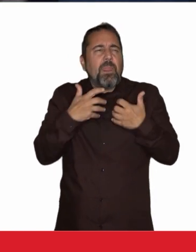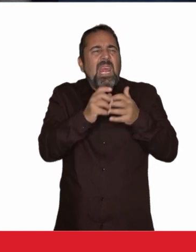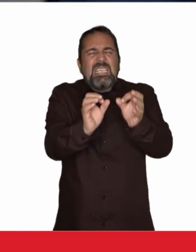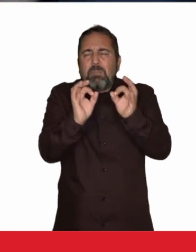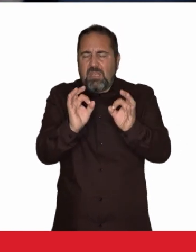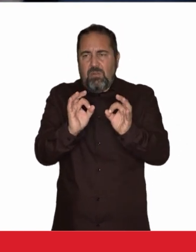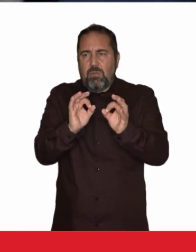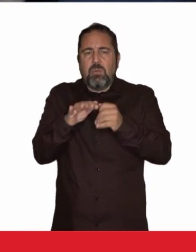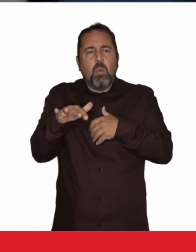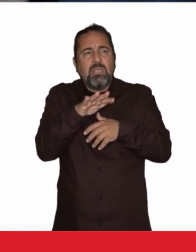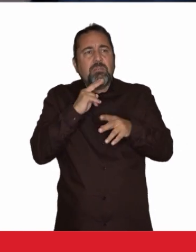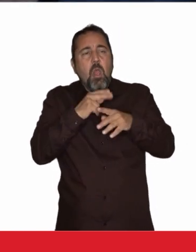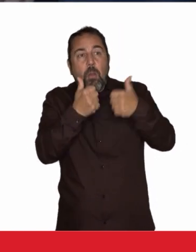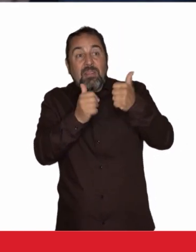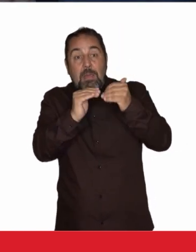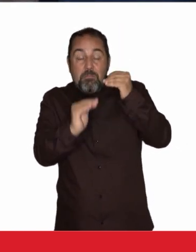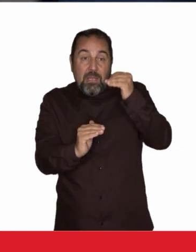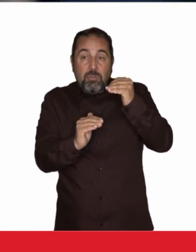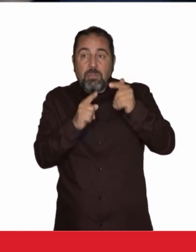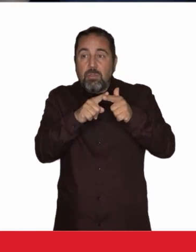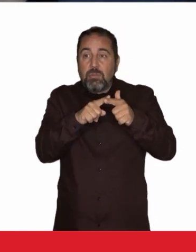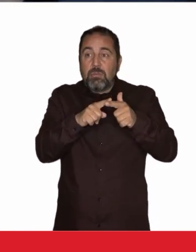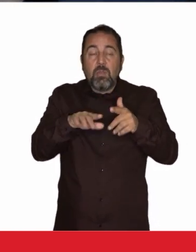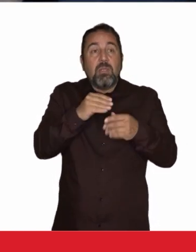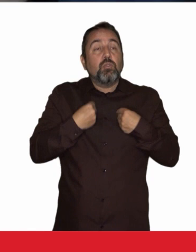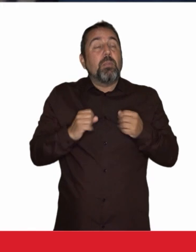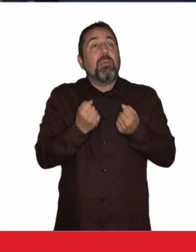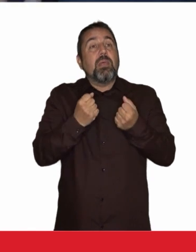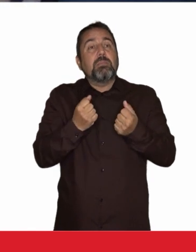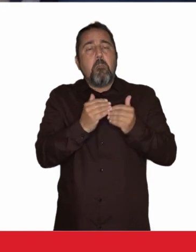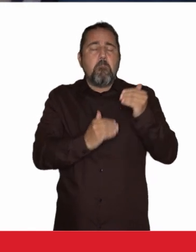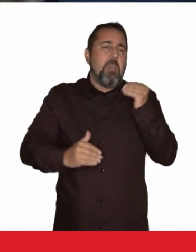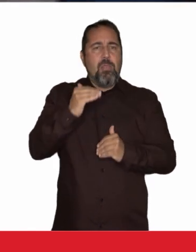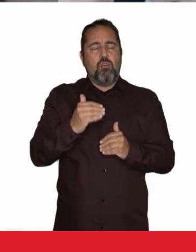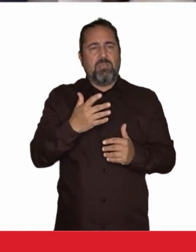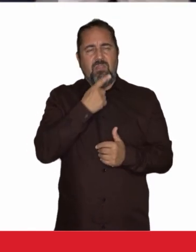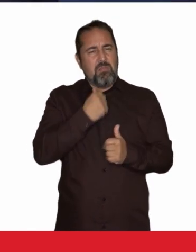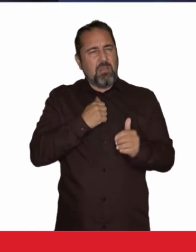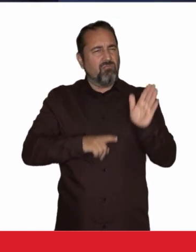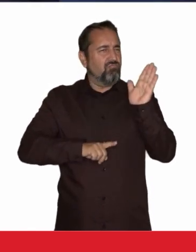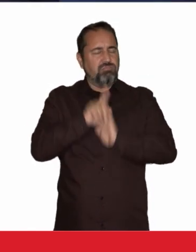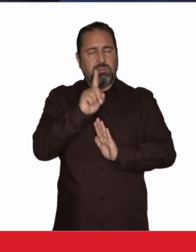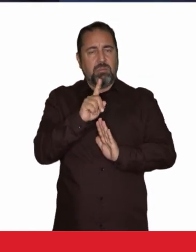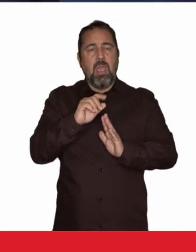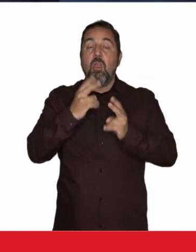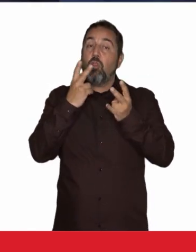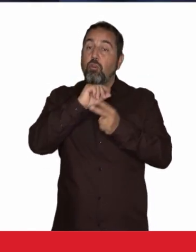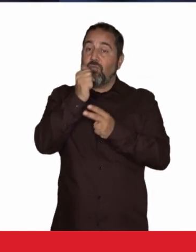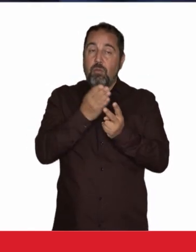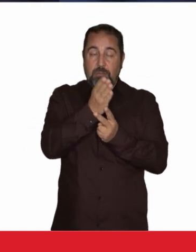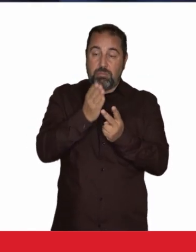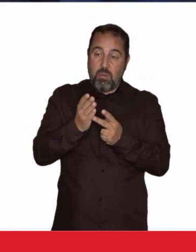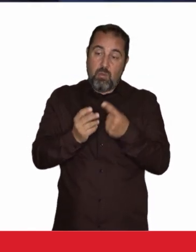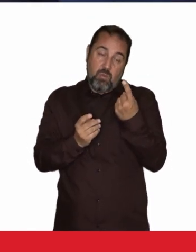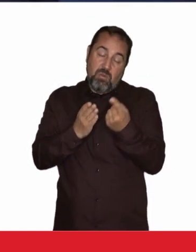innovadores, productos específicos, lugares donde hay menos competencia, sus probabilidades de supervivencia son muchísimo